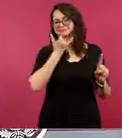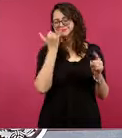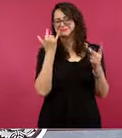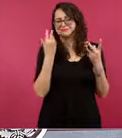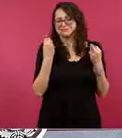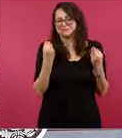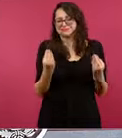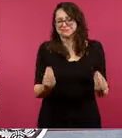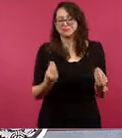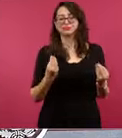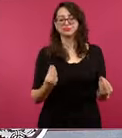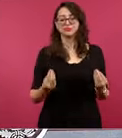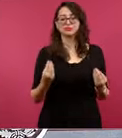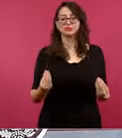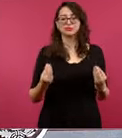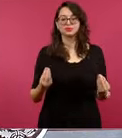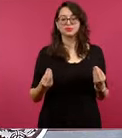Por ejemplo,